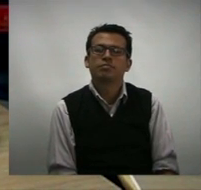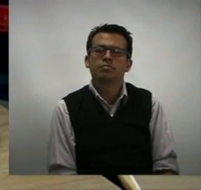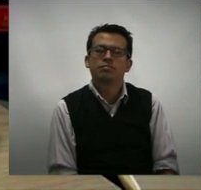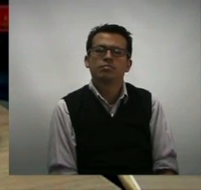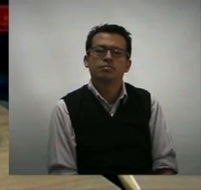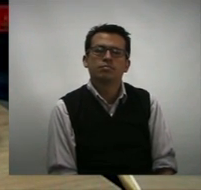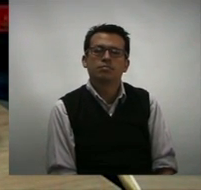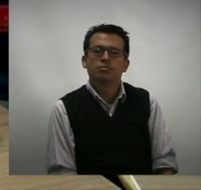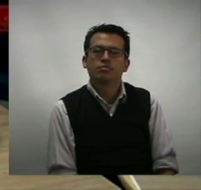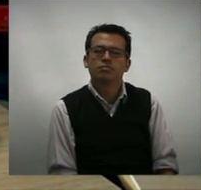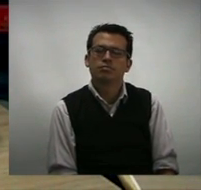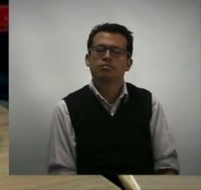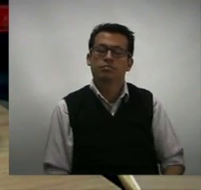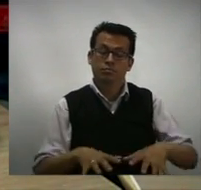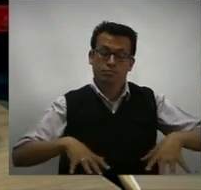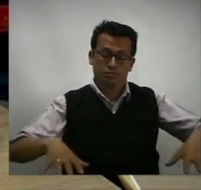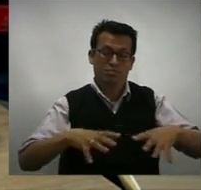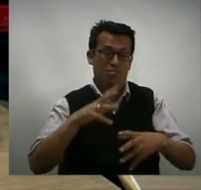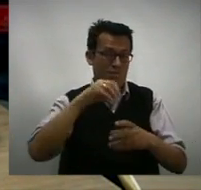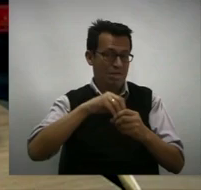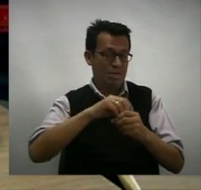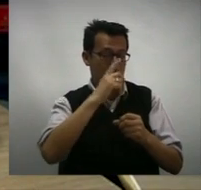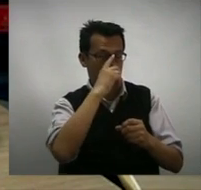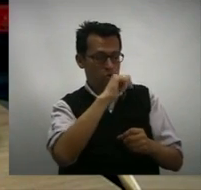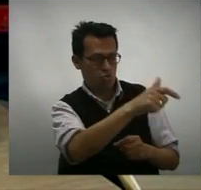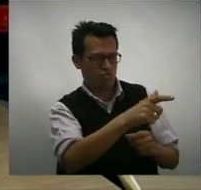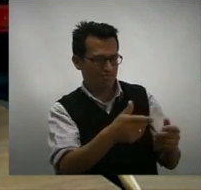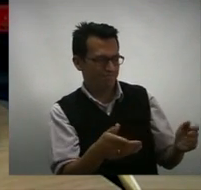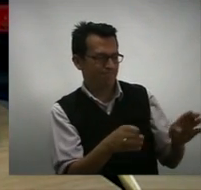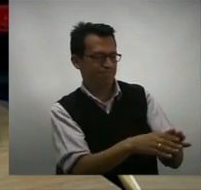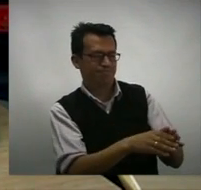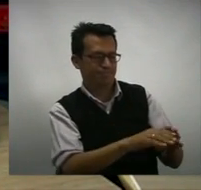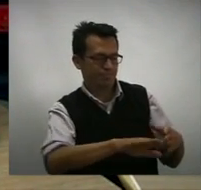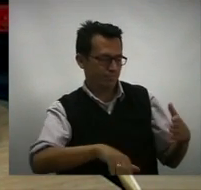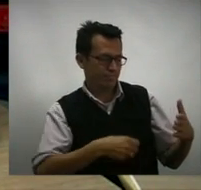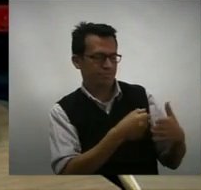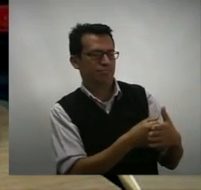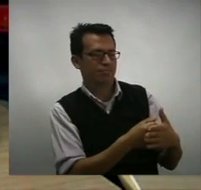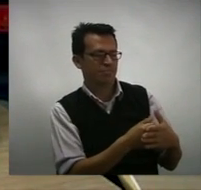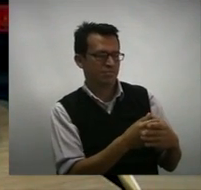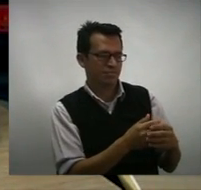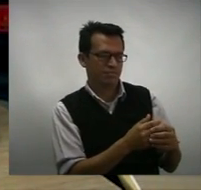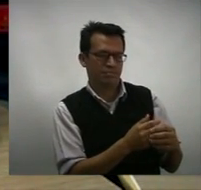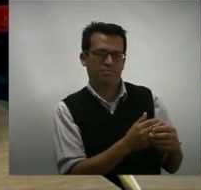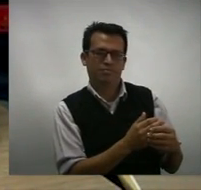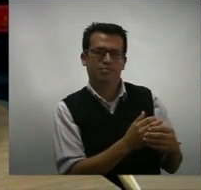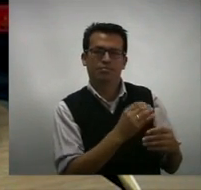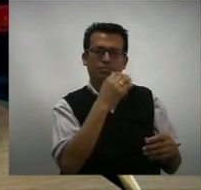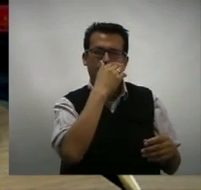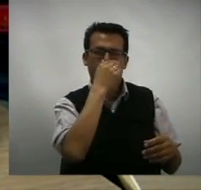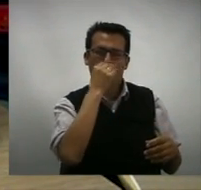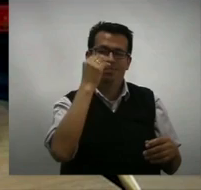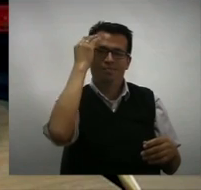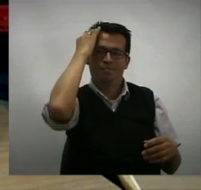pasa sucesivamente de un círculo cerrado a otros, cada uno con sus leyes, primero la familia, después las escuelas, después